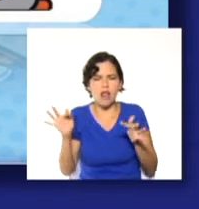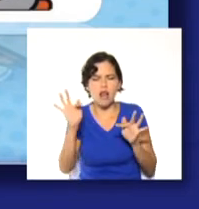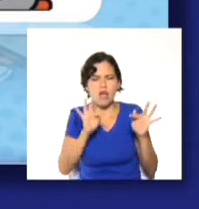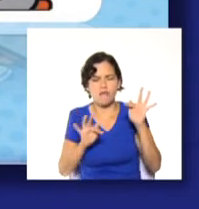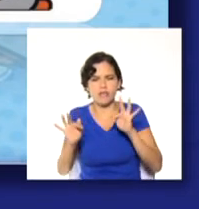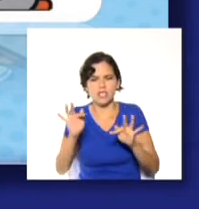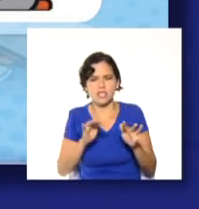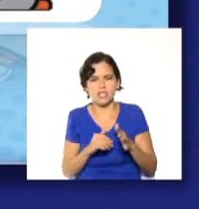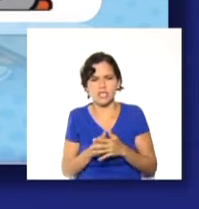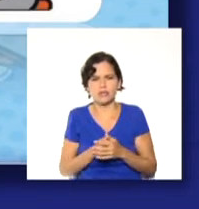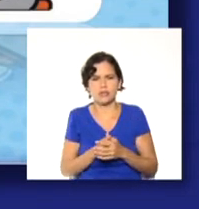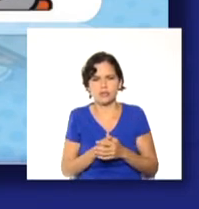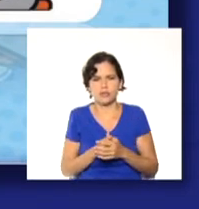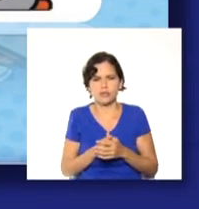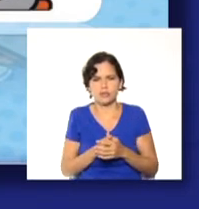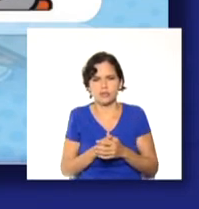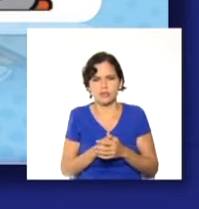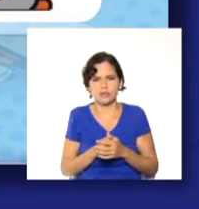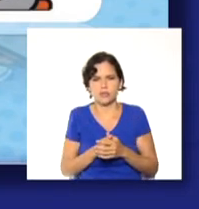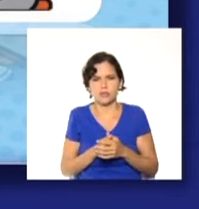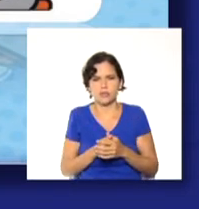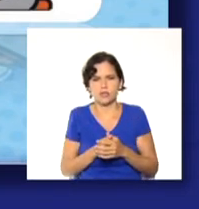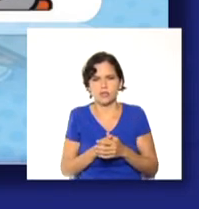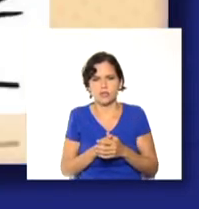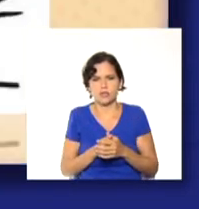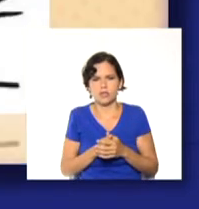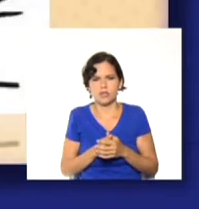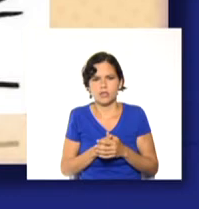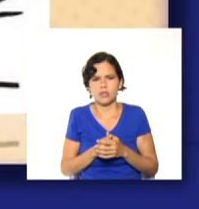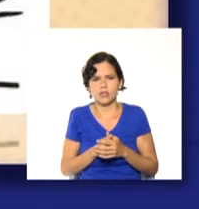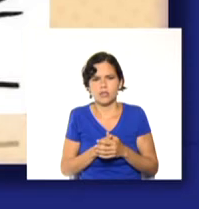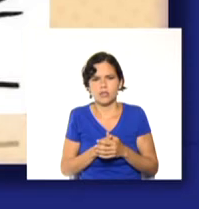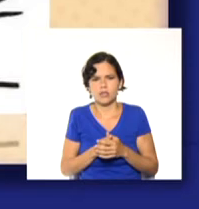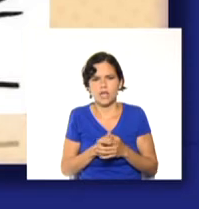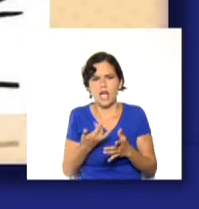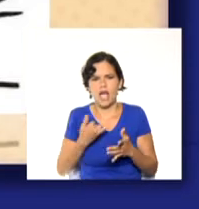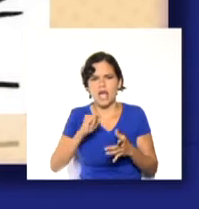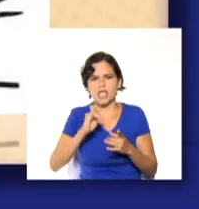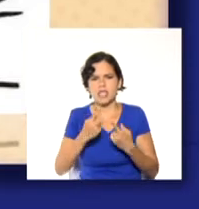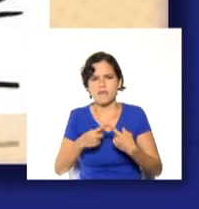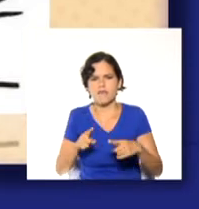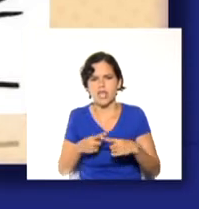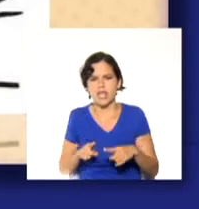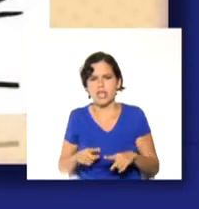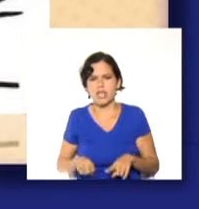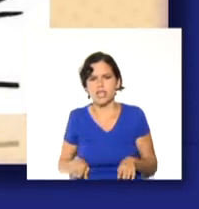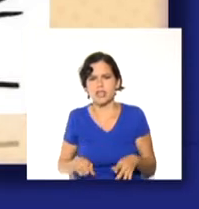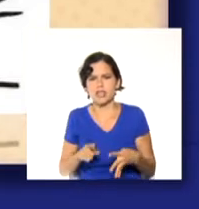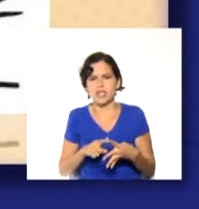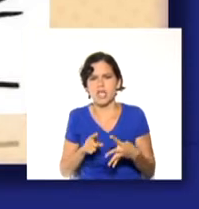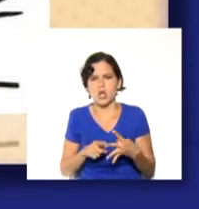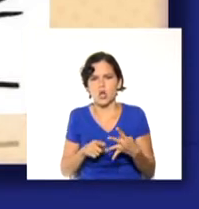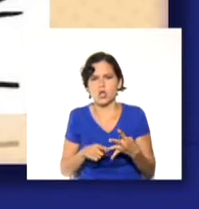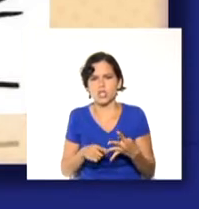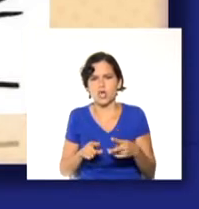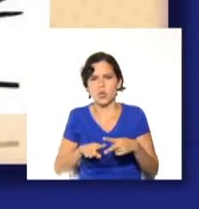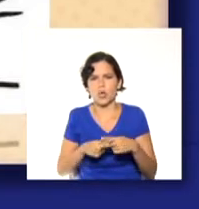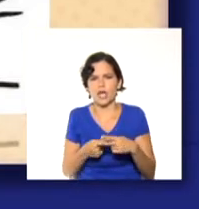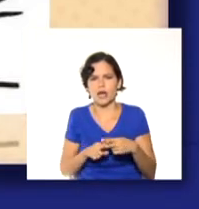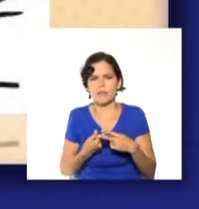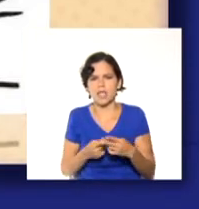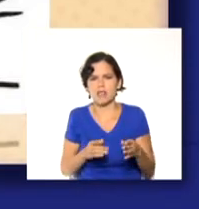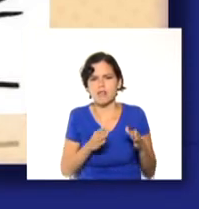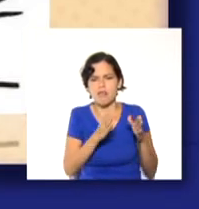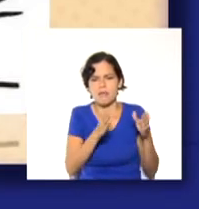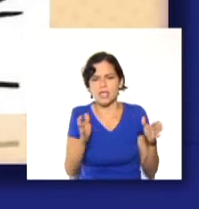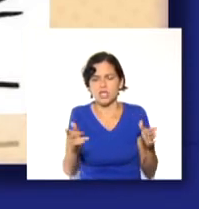en la tercera lámina, que pueden observar ahorita, ven diferentes objetos o instrumentos de medición que nos permite